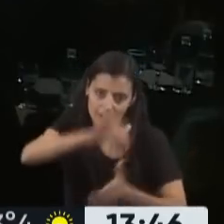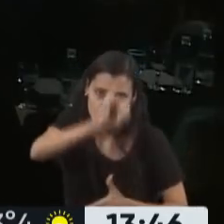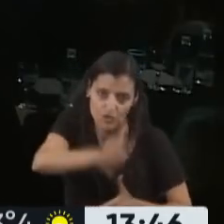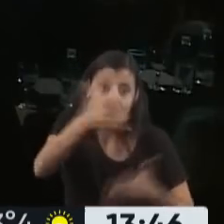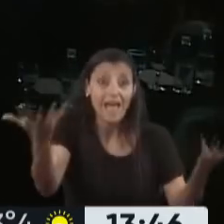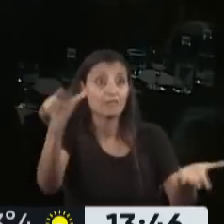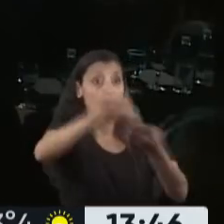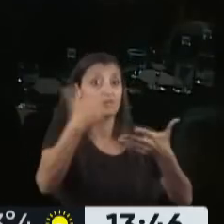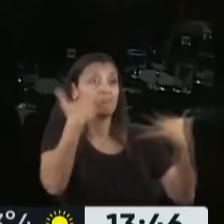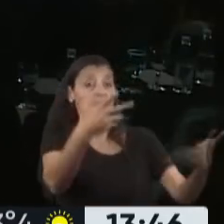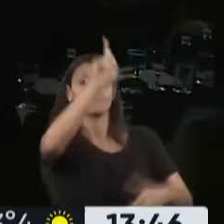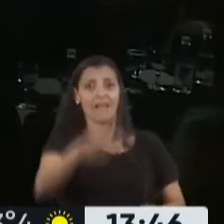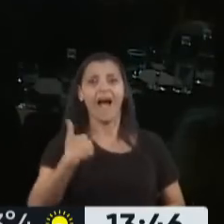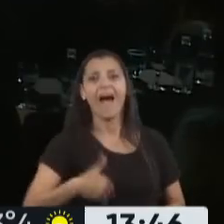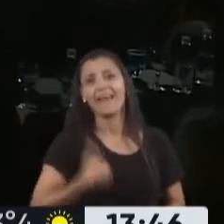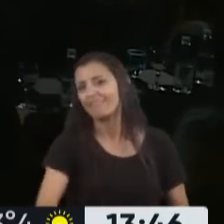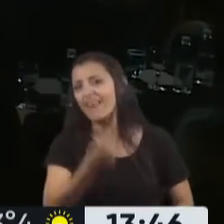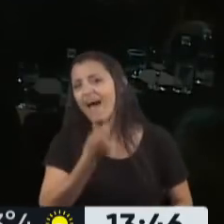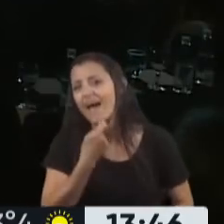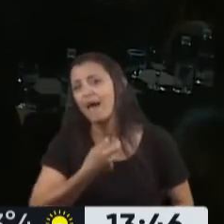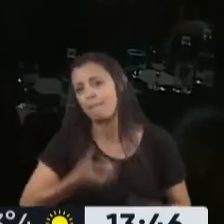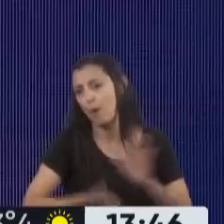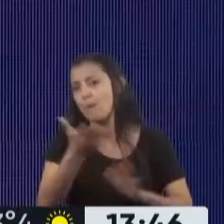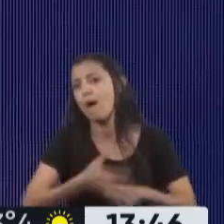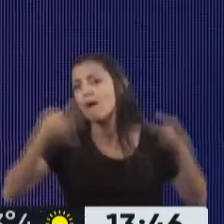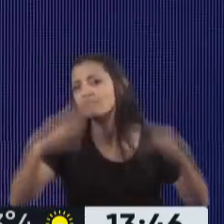tanto, Argentina es un excelente caso de negocios.